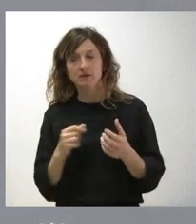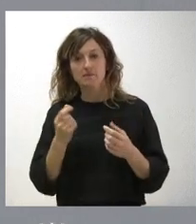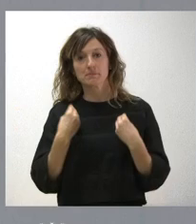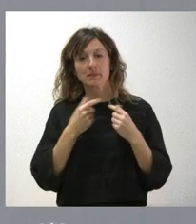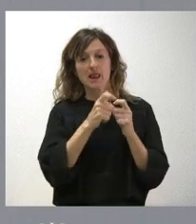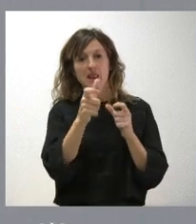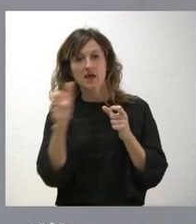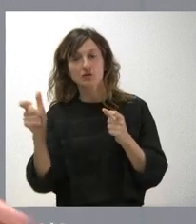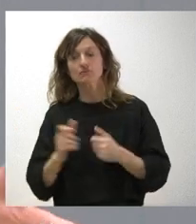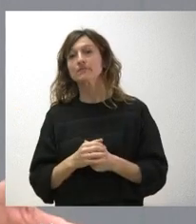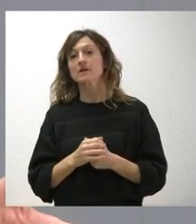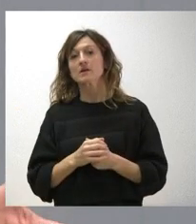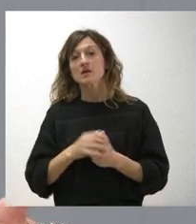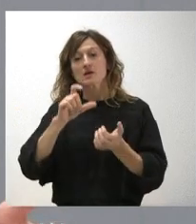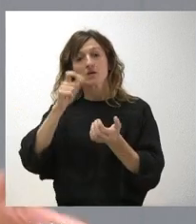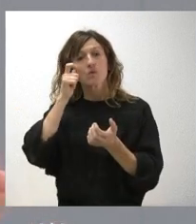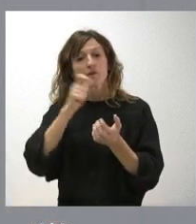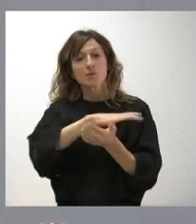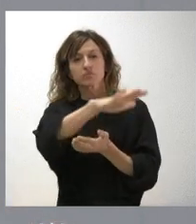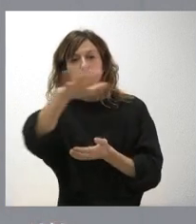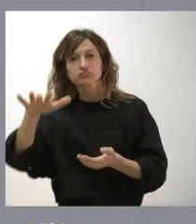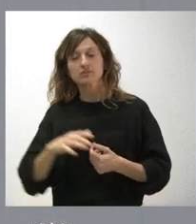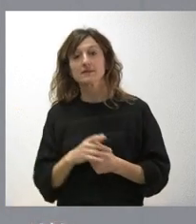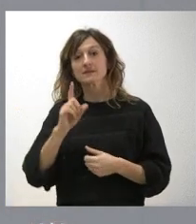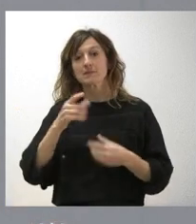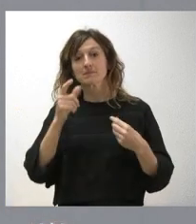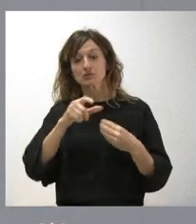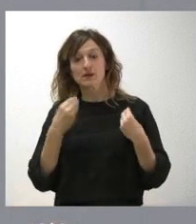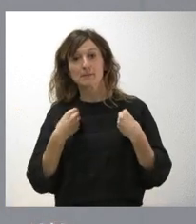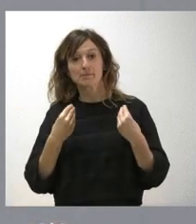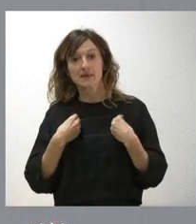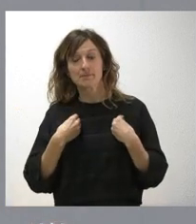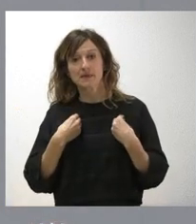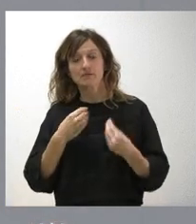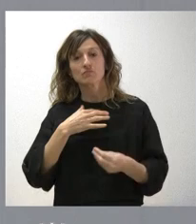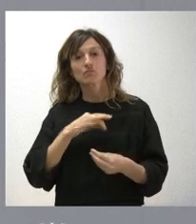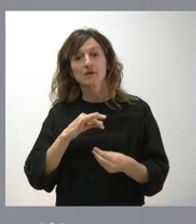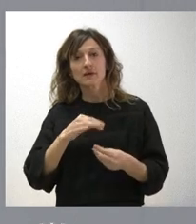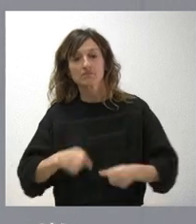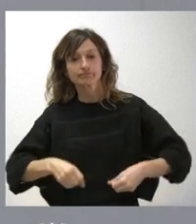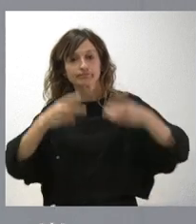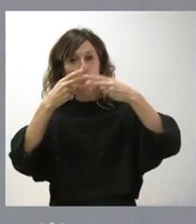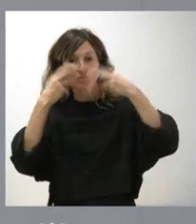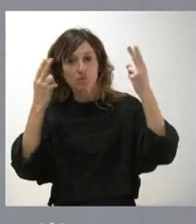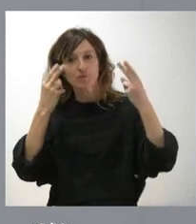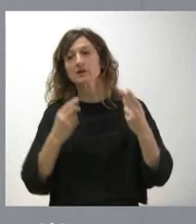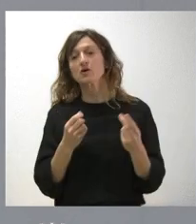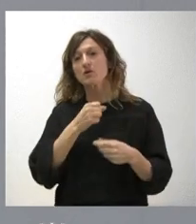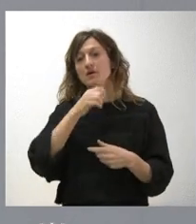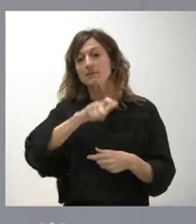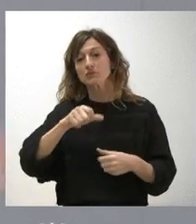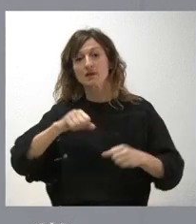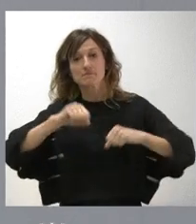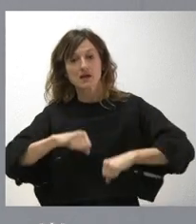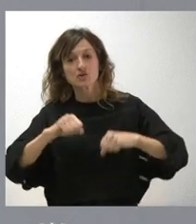población que reside en la comunidad con mayor superficie de España y una población que en alguna medida y para algunos servicios públicos está envejecida Y eso incrementa el